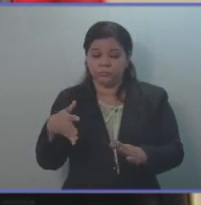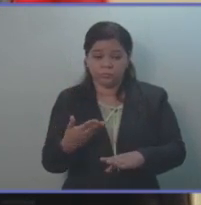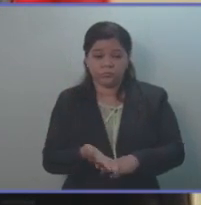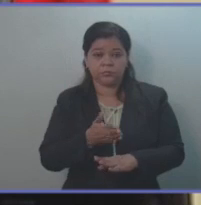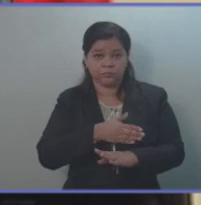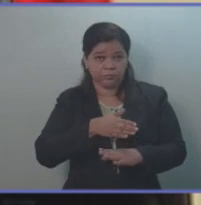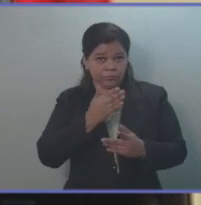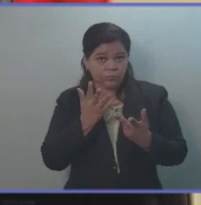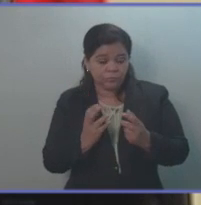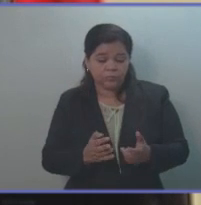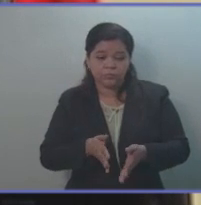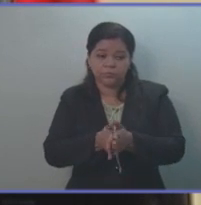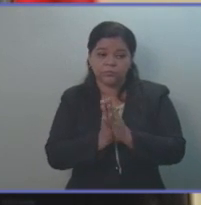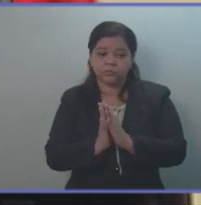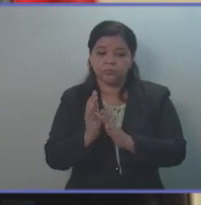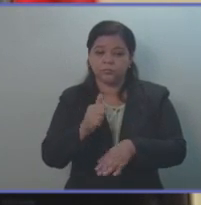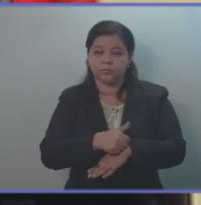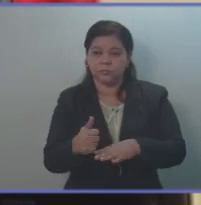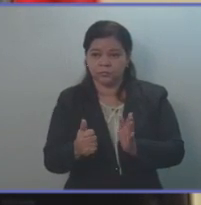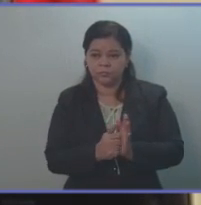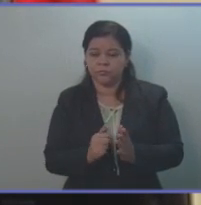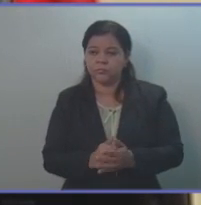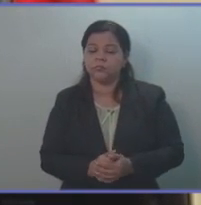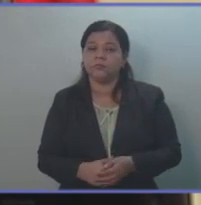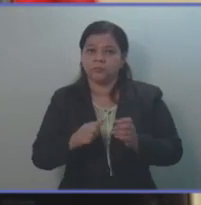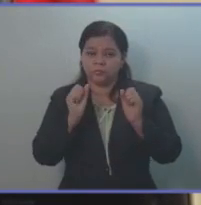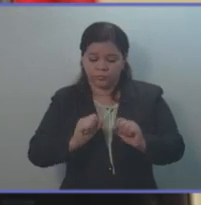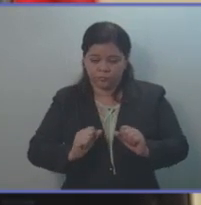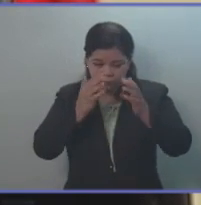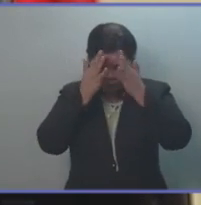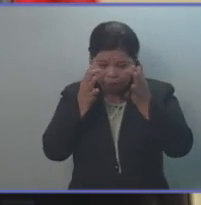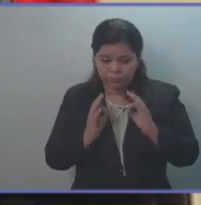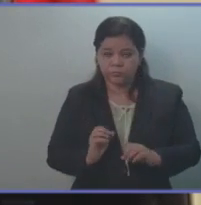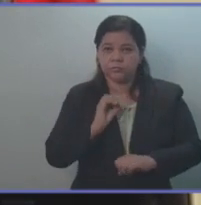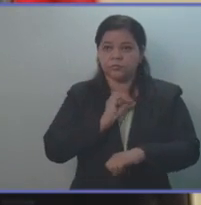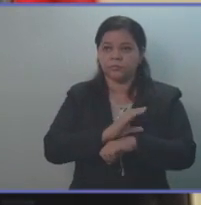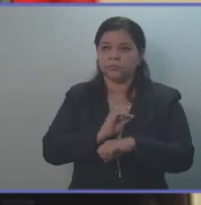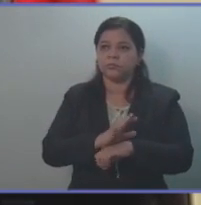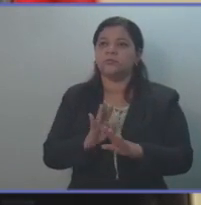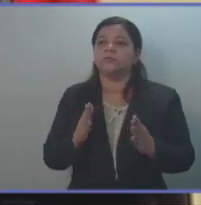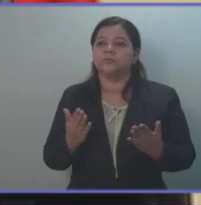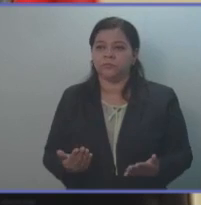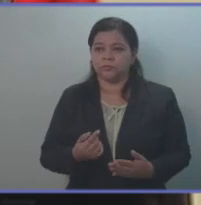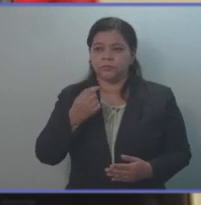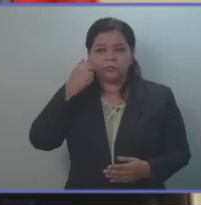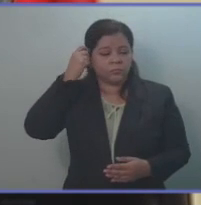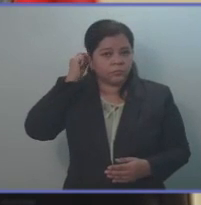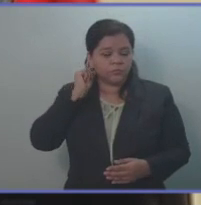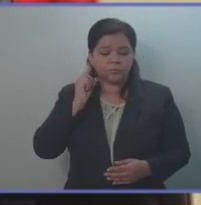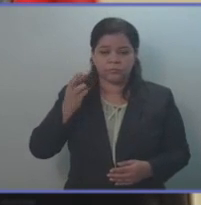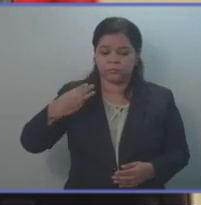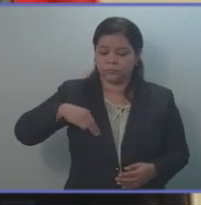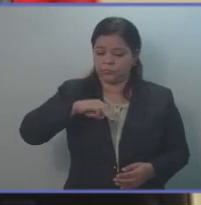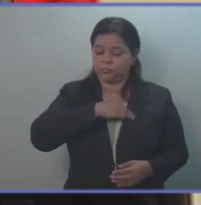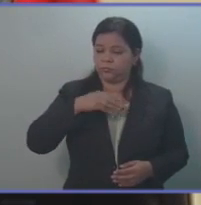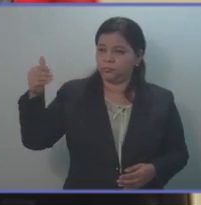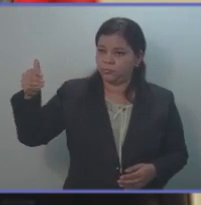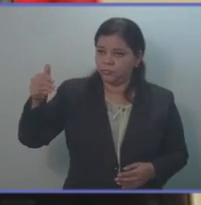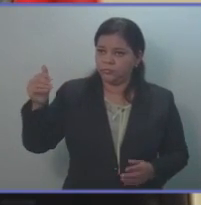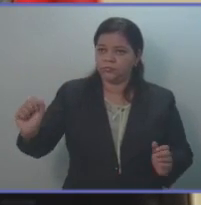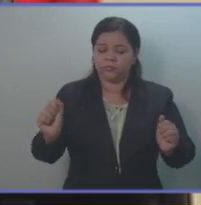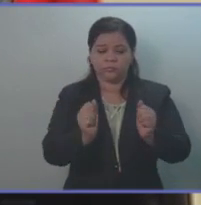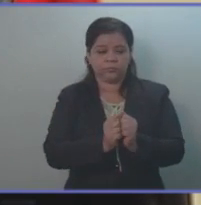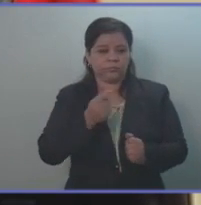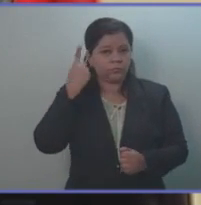anterior, solicitamos al Pleno Legislativo emita dictamen recomendable para que los señores Ministro de Educación y Ministro de